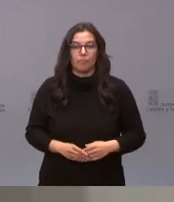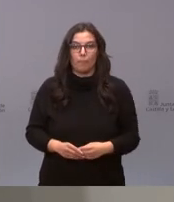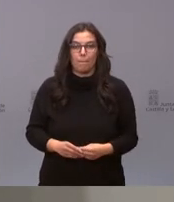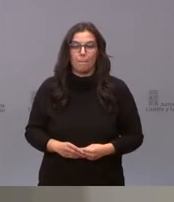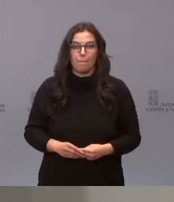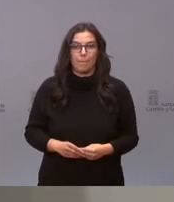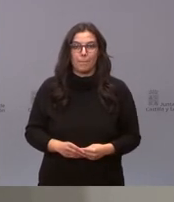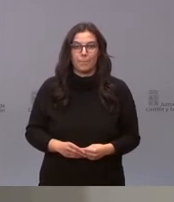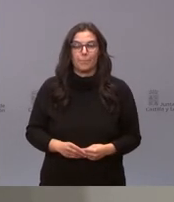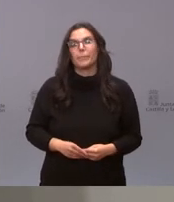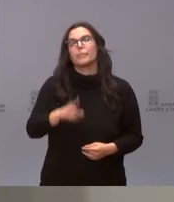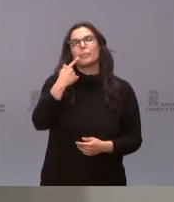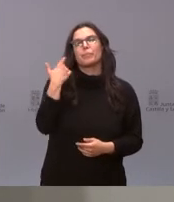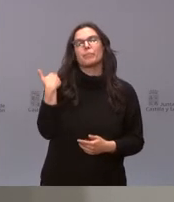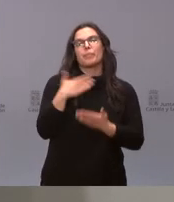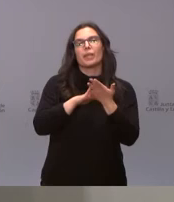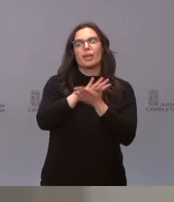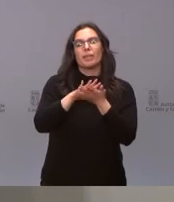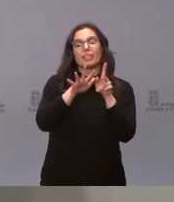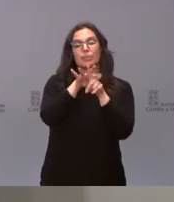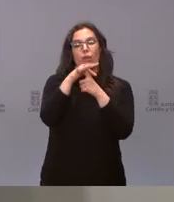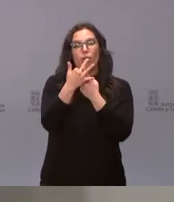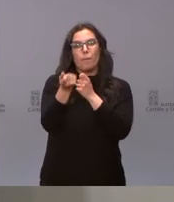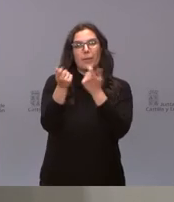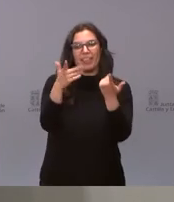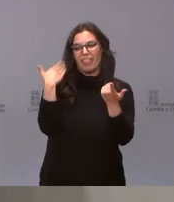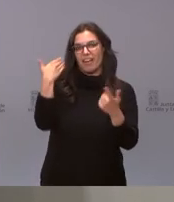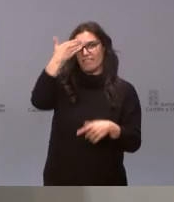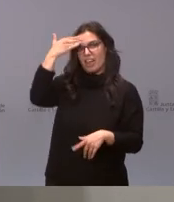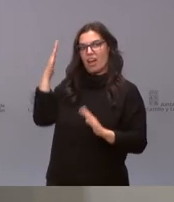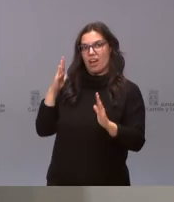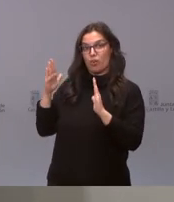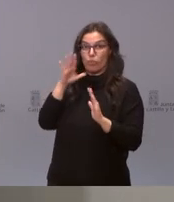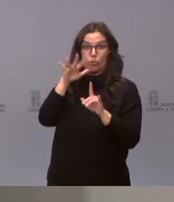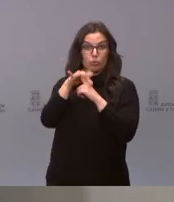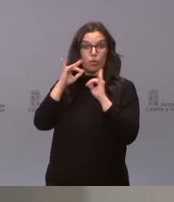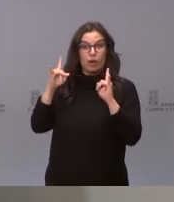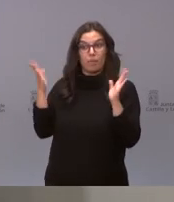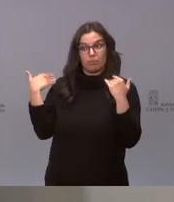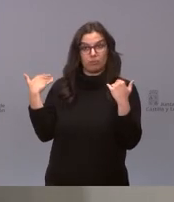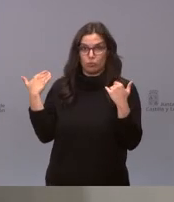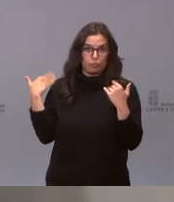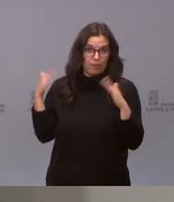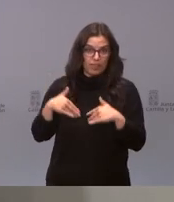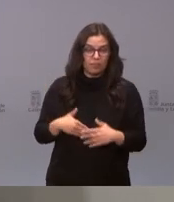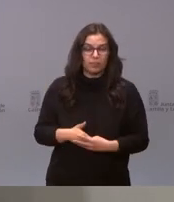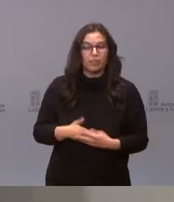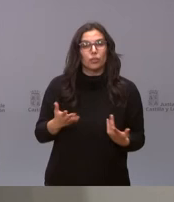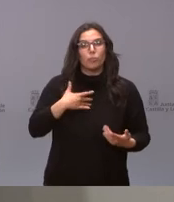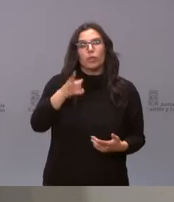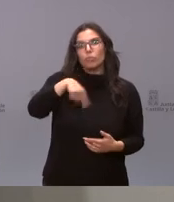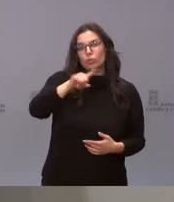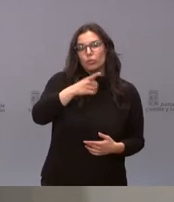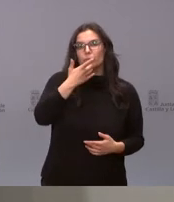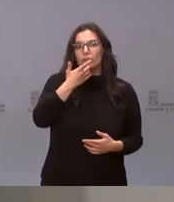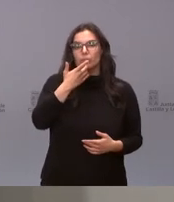y hablo de que la situación va a ser parecida a la del verano pasado cuando no había estado de alarma entonces ustedes sí que podrían por ejemplo limitar